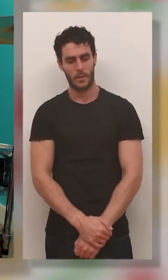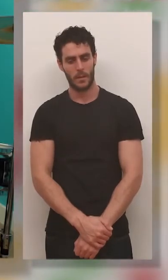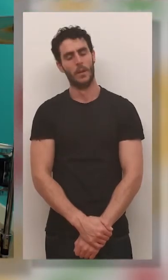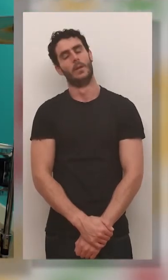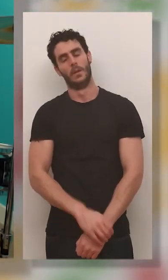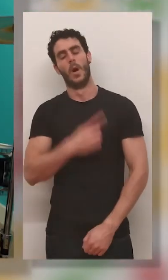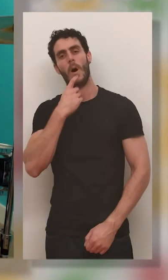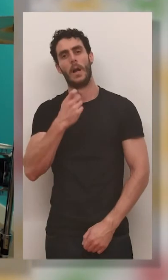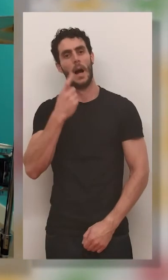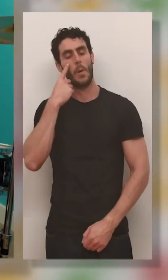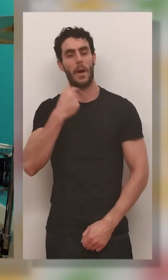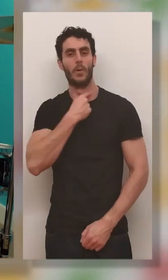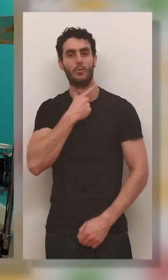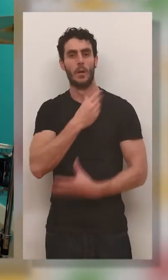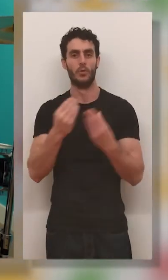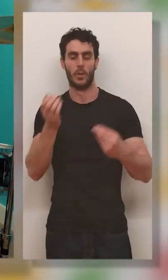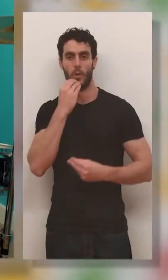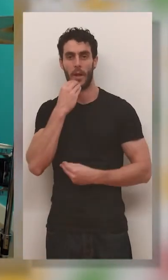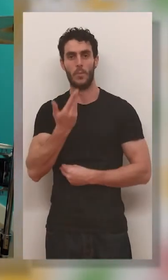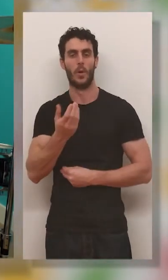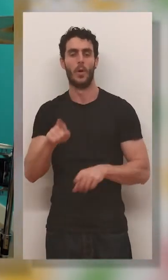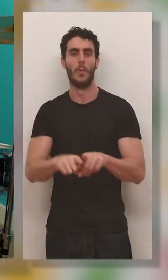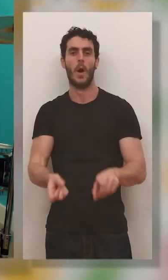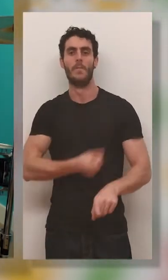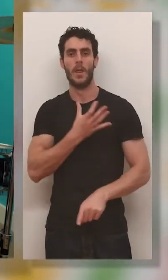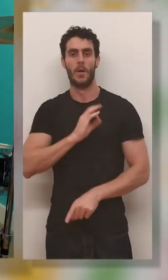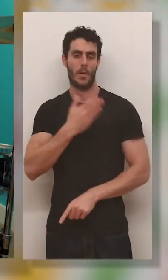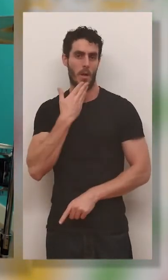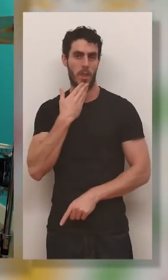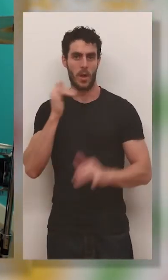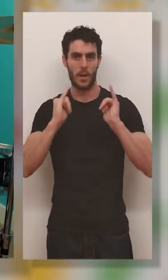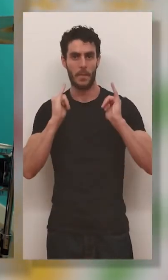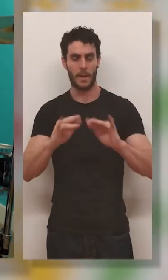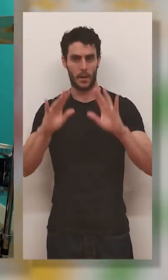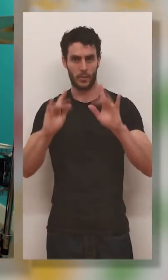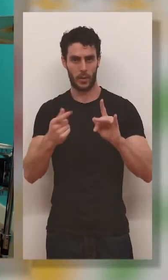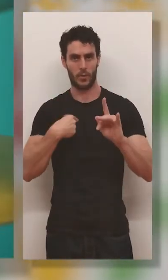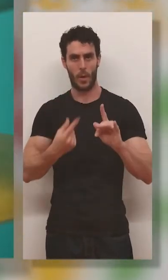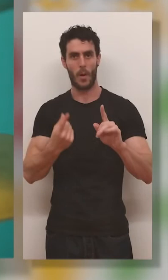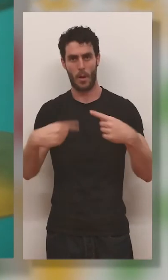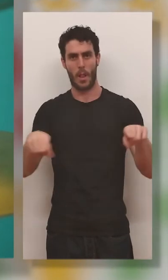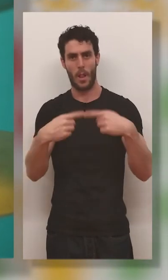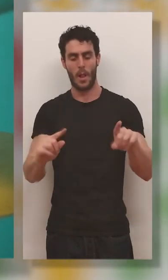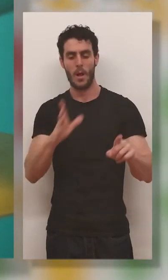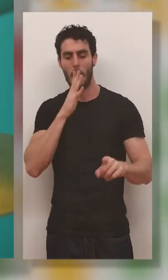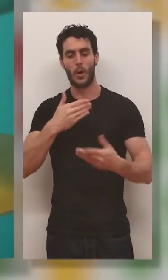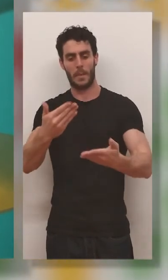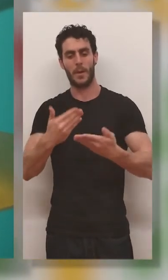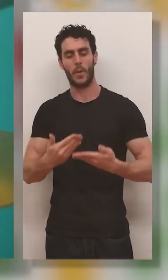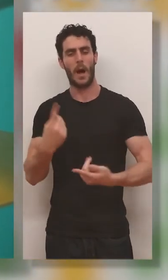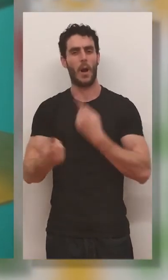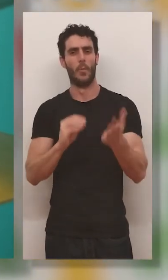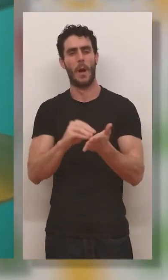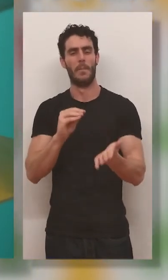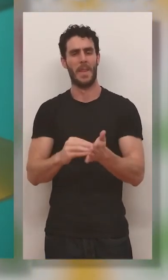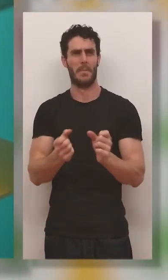Estaría bien, a ver, me gusta mucho como por ejemplo un hobby o como un pasatiempo así divertido tocar un instrumento porque también te ayuda, aunque a veces no lo parezca,